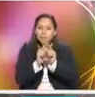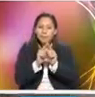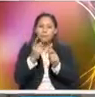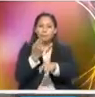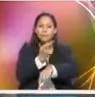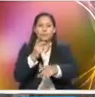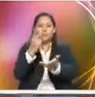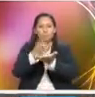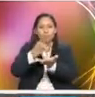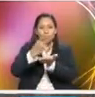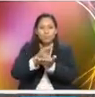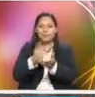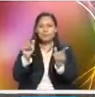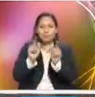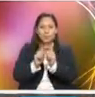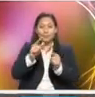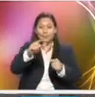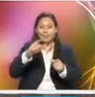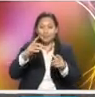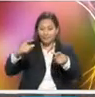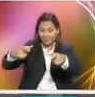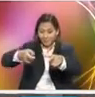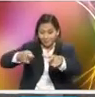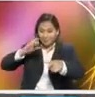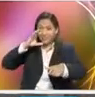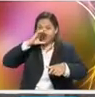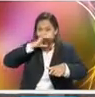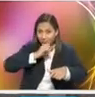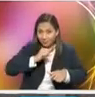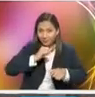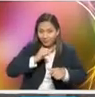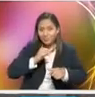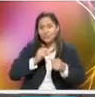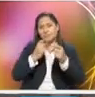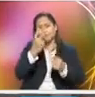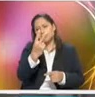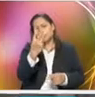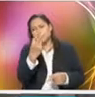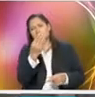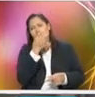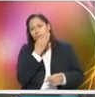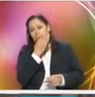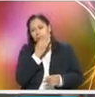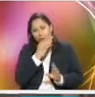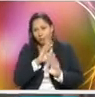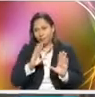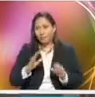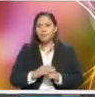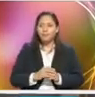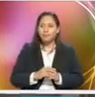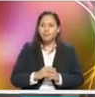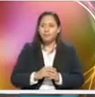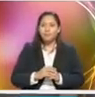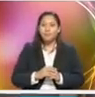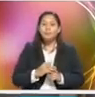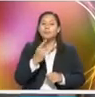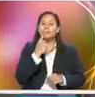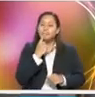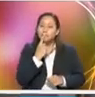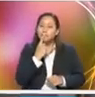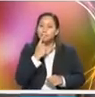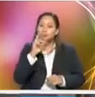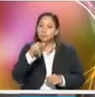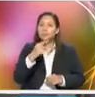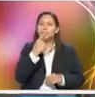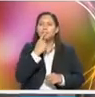no se tarda nada. Ahí Con el está ya sartén doradito, súper caliente son 2, 3 minutitos, ¿no? Sí. y el sabor vas a ver